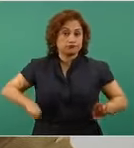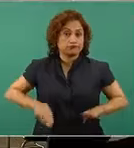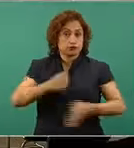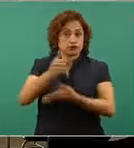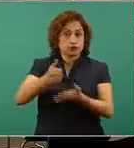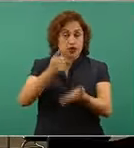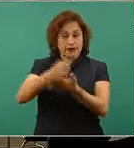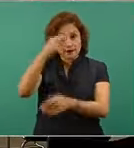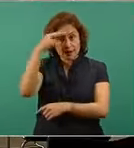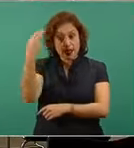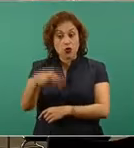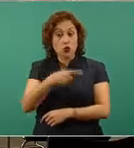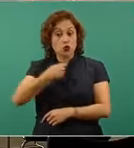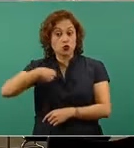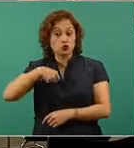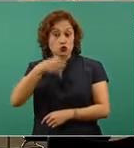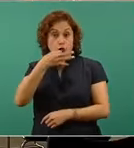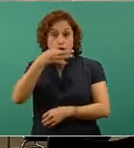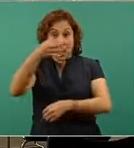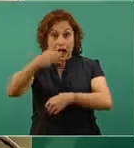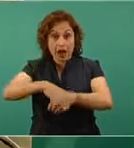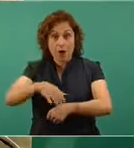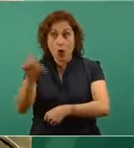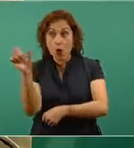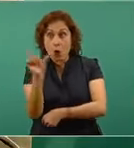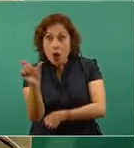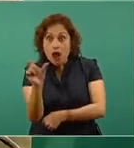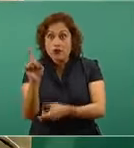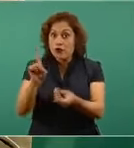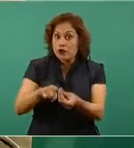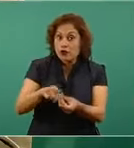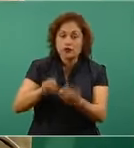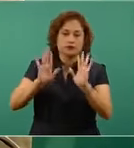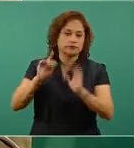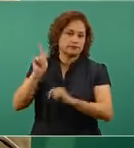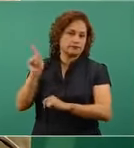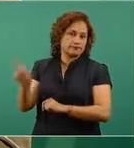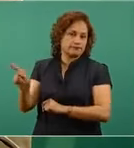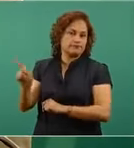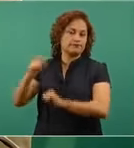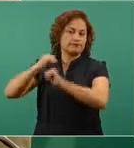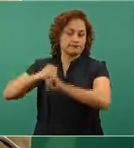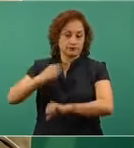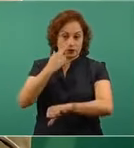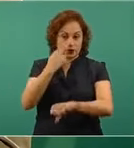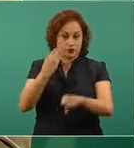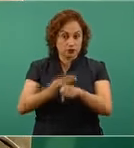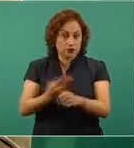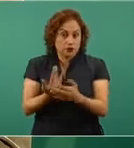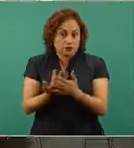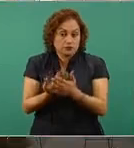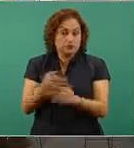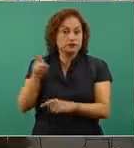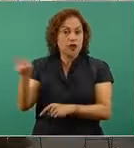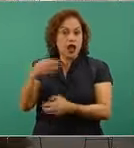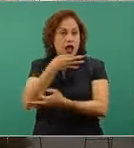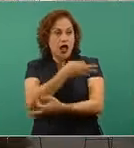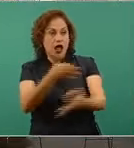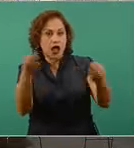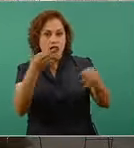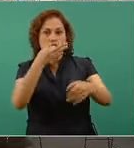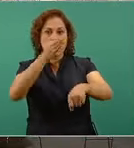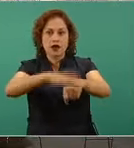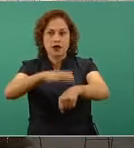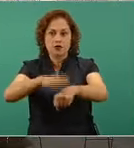no podemos decir ni cuándo ni cómo, esto es justo lo que están planeando ellos, y pues dejaremos que ellos lo convoquen